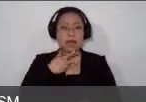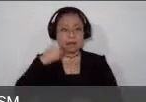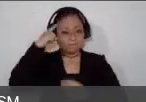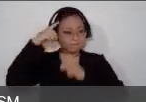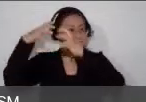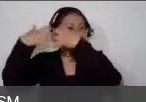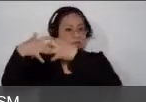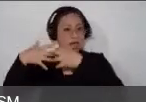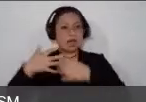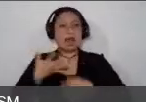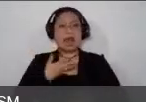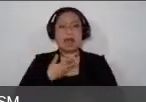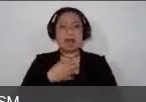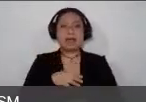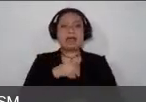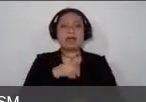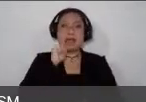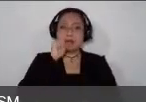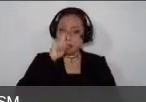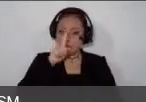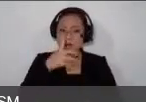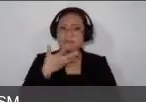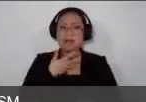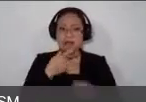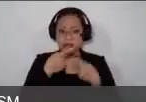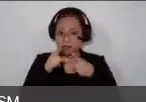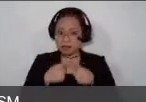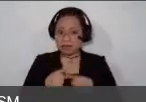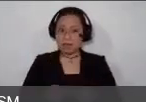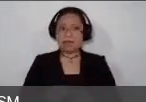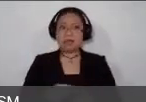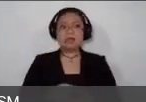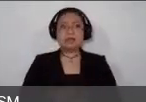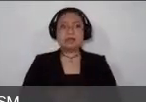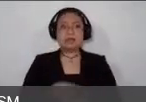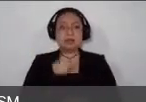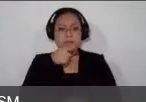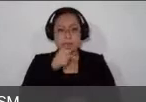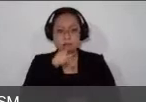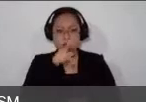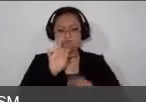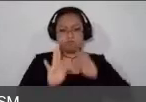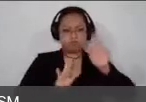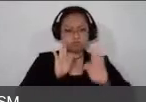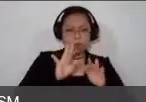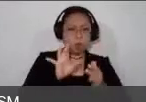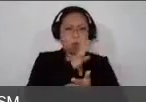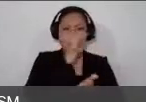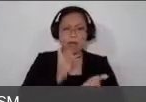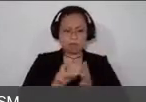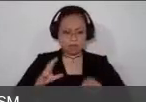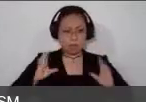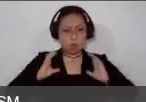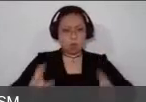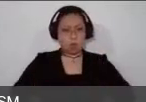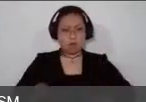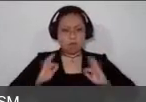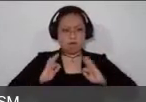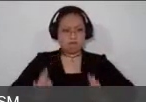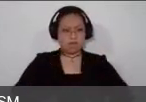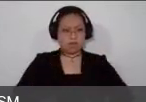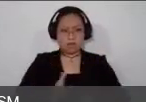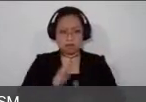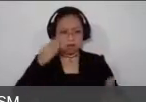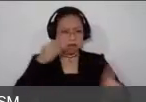la materialización en el físico y si solo tratas el físico no estás dando las herramientas para que no